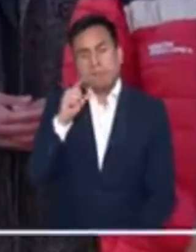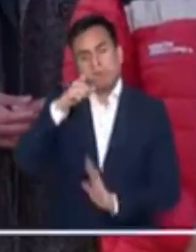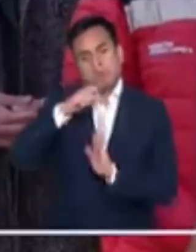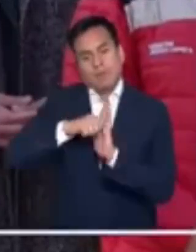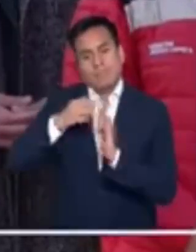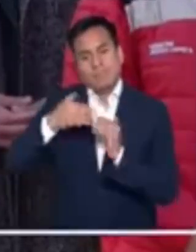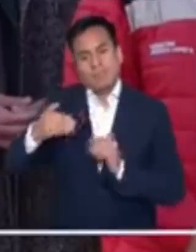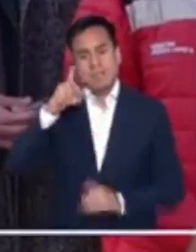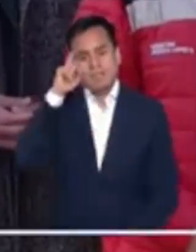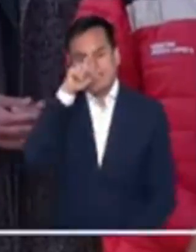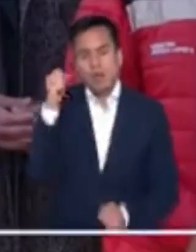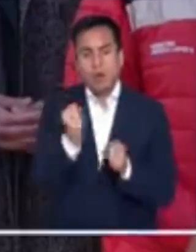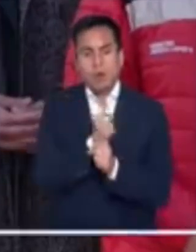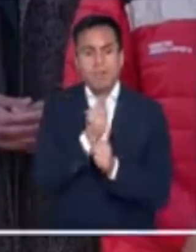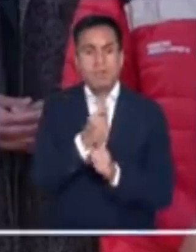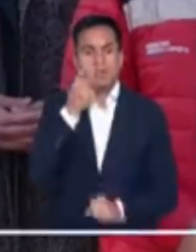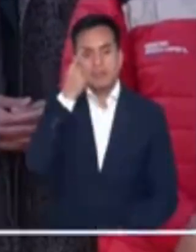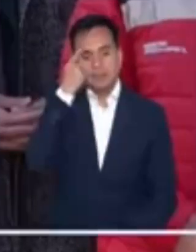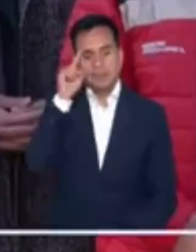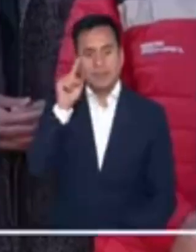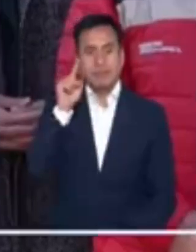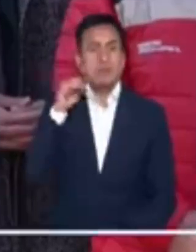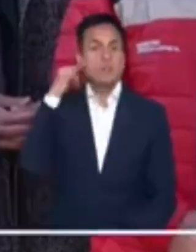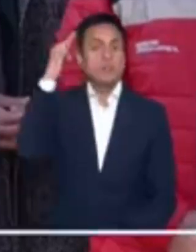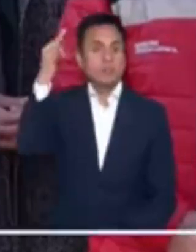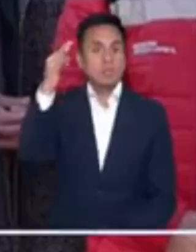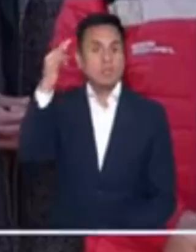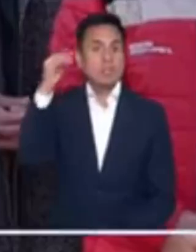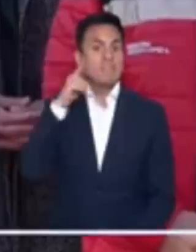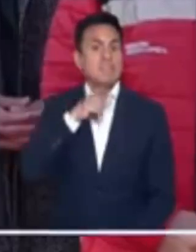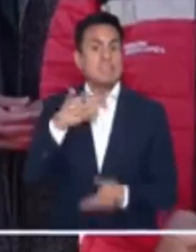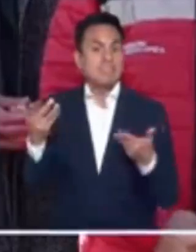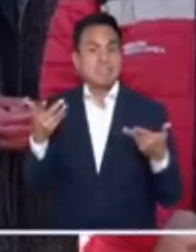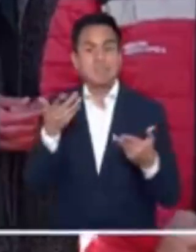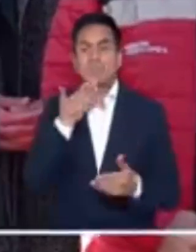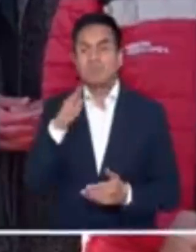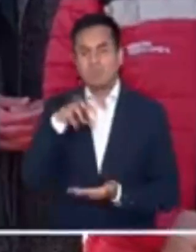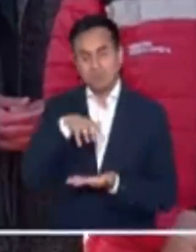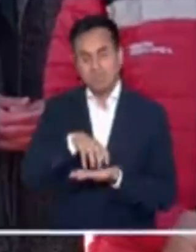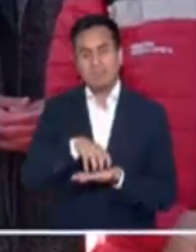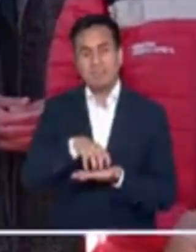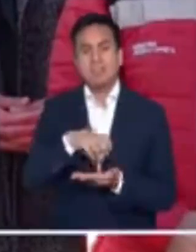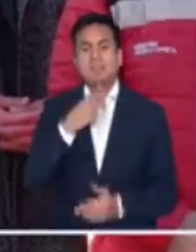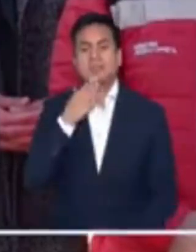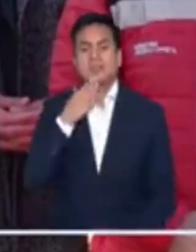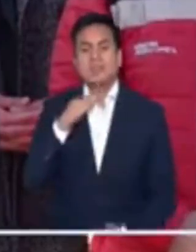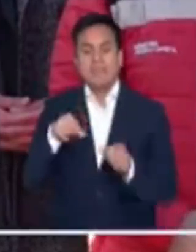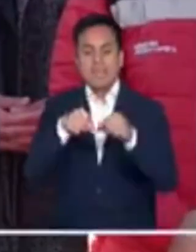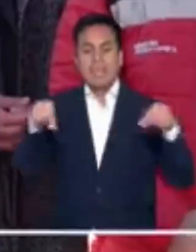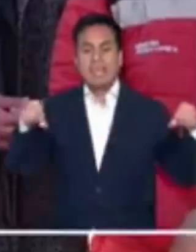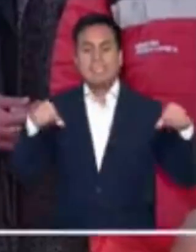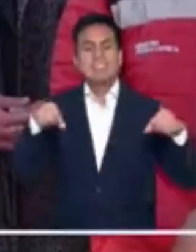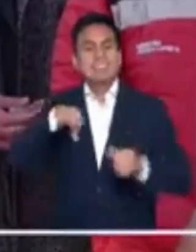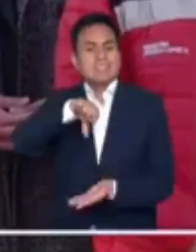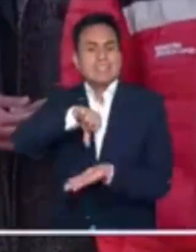meses difíciles de obras, pero lo que nos espera al final del camino va a ser una mejor ciudad y va a ser un eje central